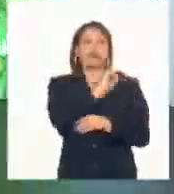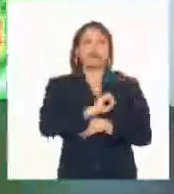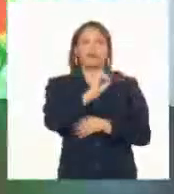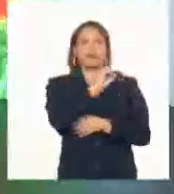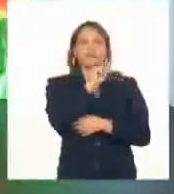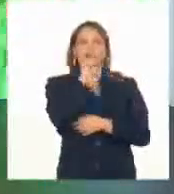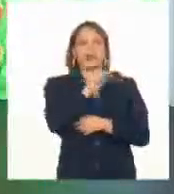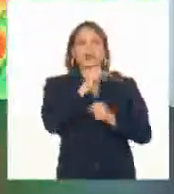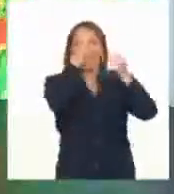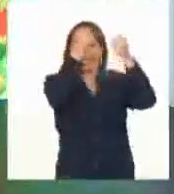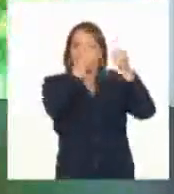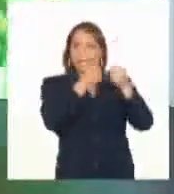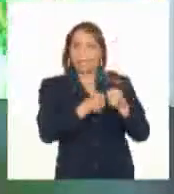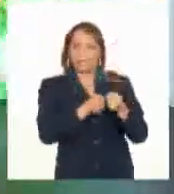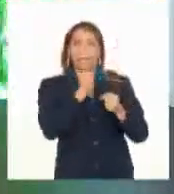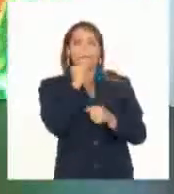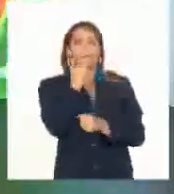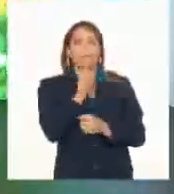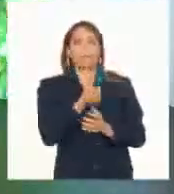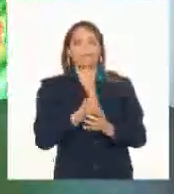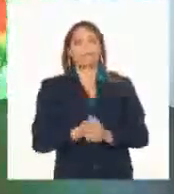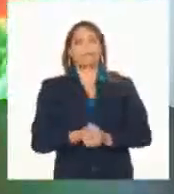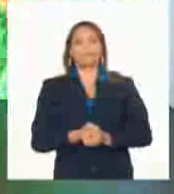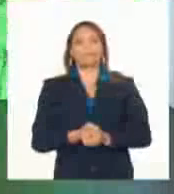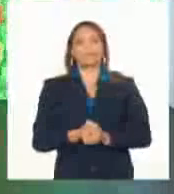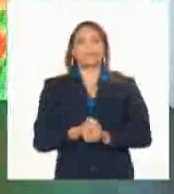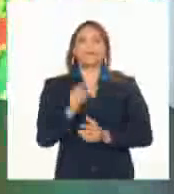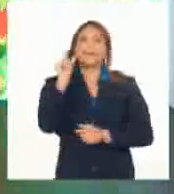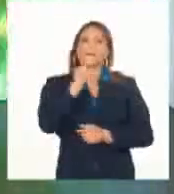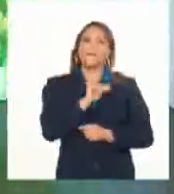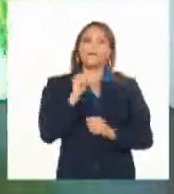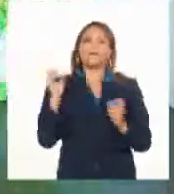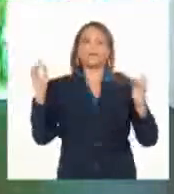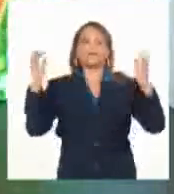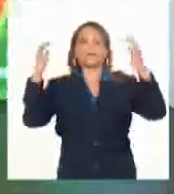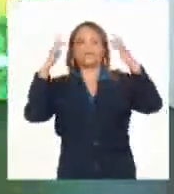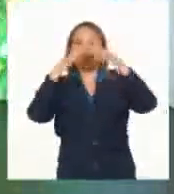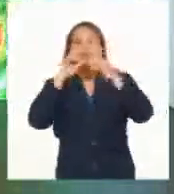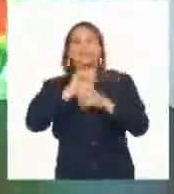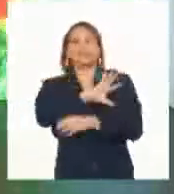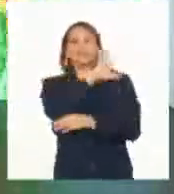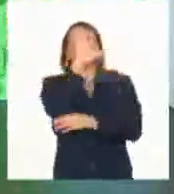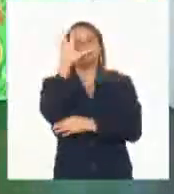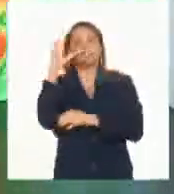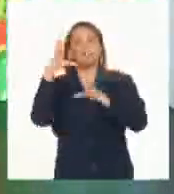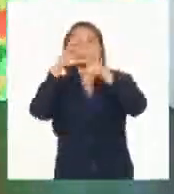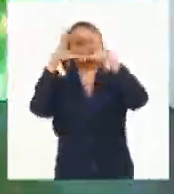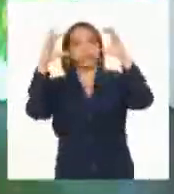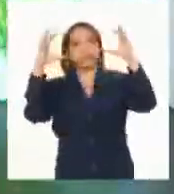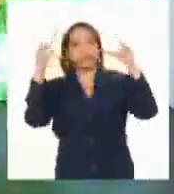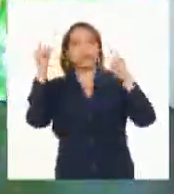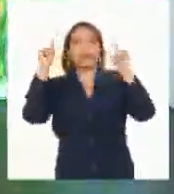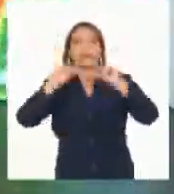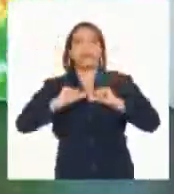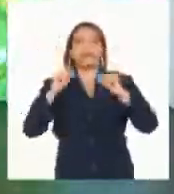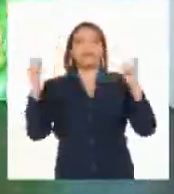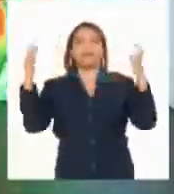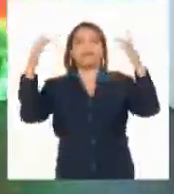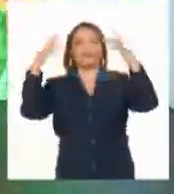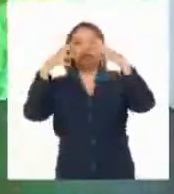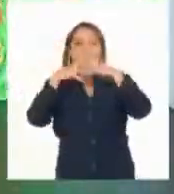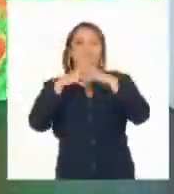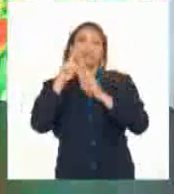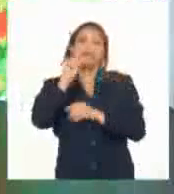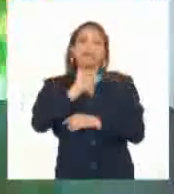nuestro país. Tenemos poca nubosidad, estará amaneciendo con cielos parcialmente nublados, con poca nubosidad en la